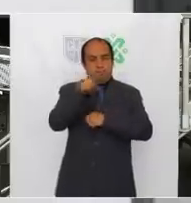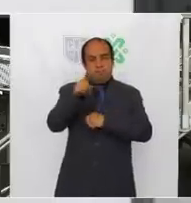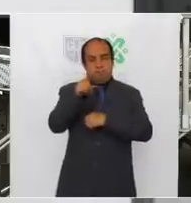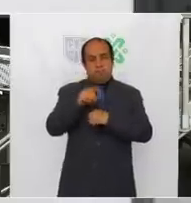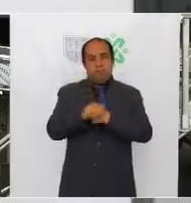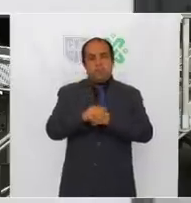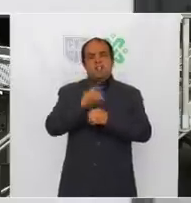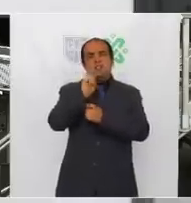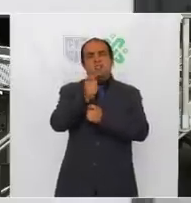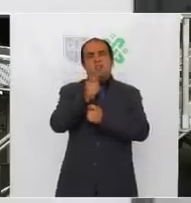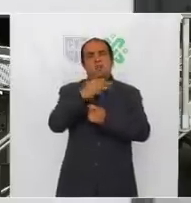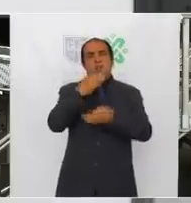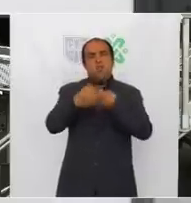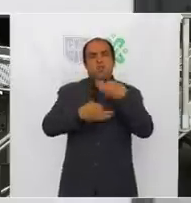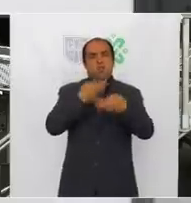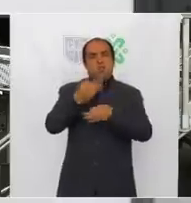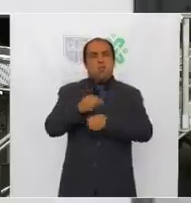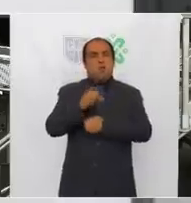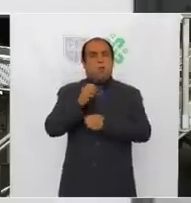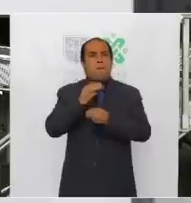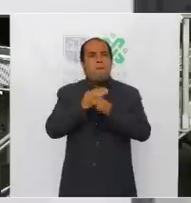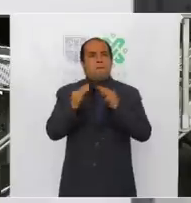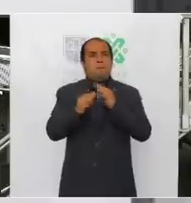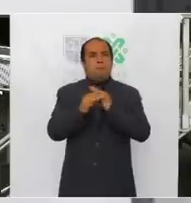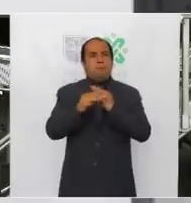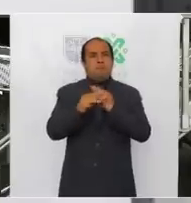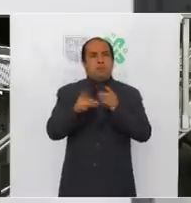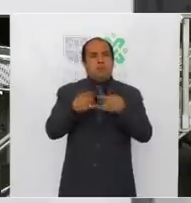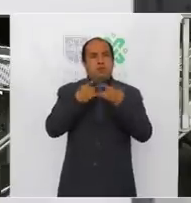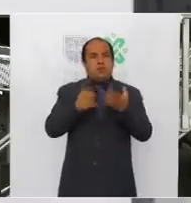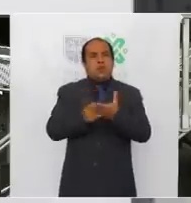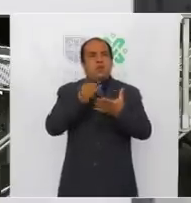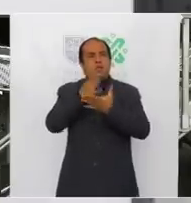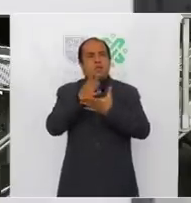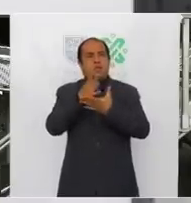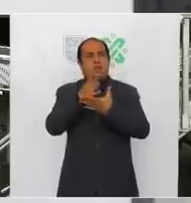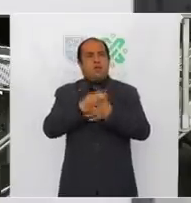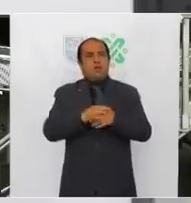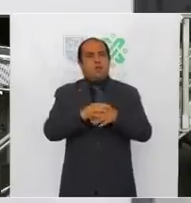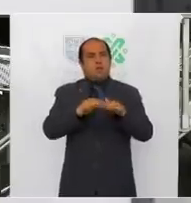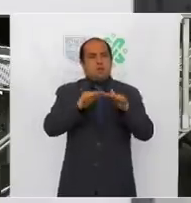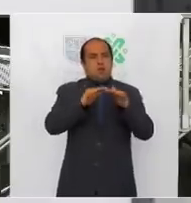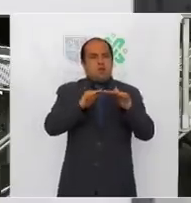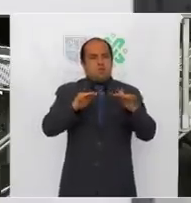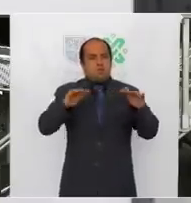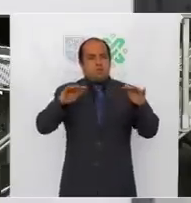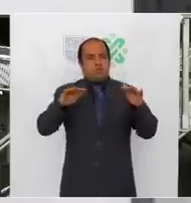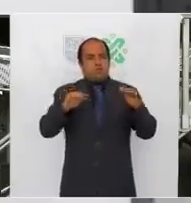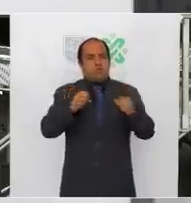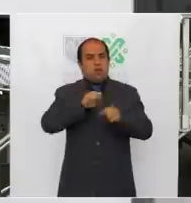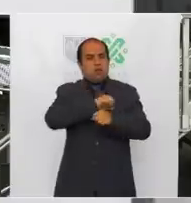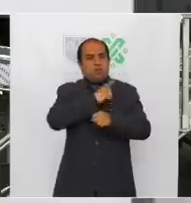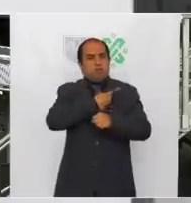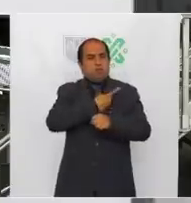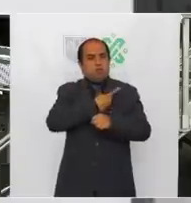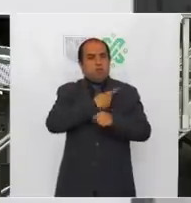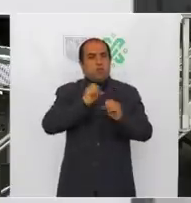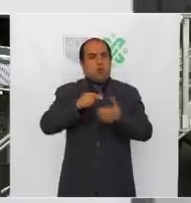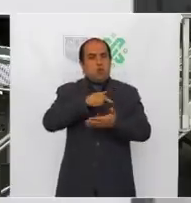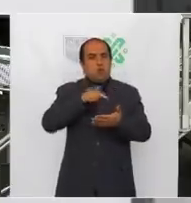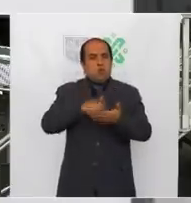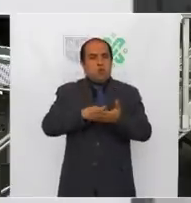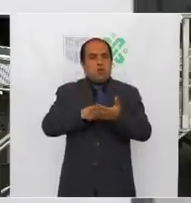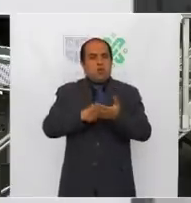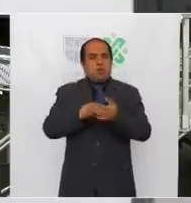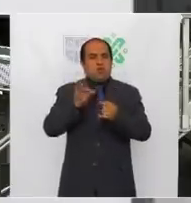residuos que históricamente se enviaban a un relleno sanitario o a un sitio de disposición final